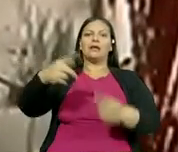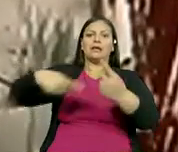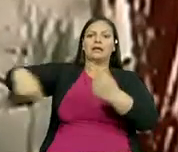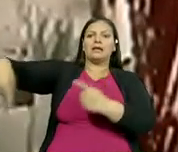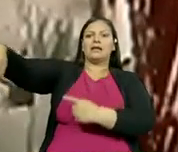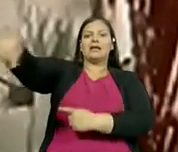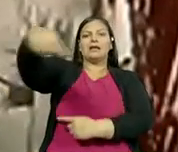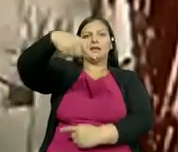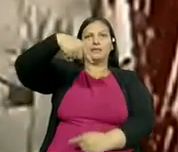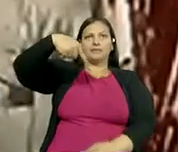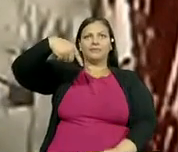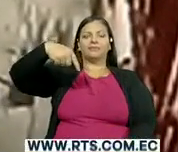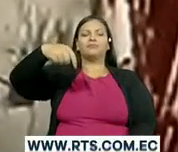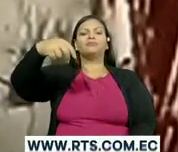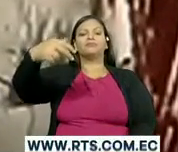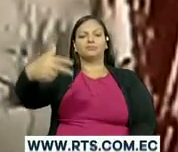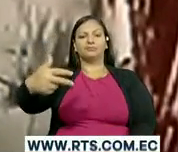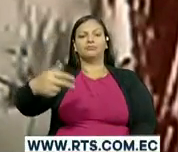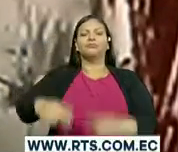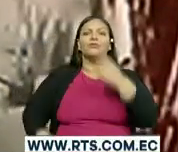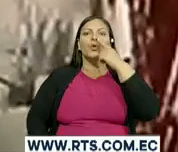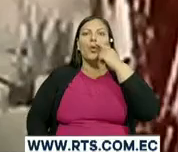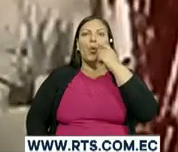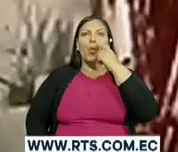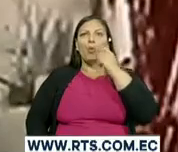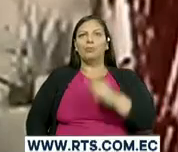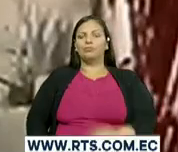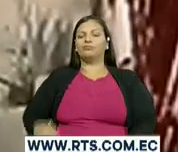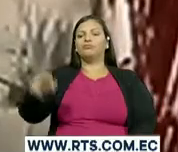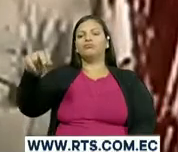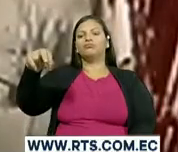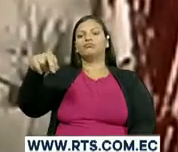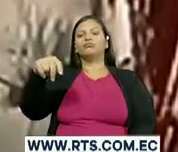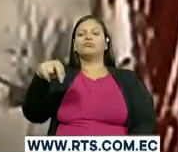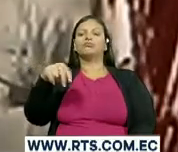Se baja un sujeto y camina directo hacia el carro blanco.